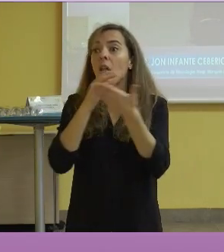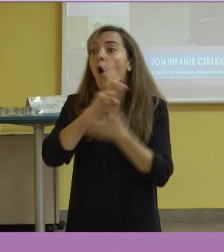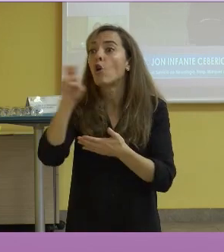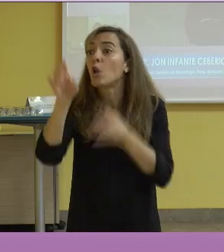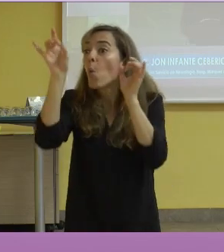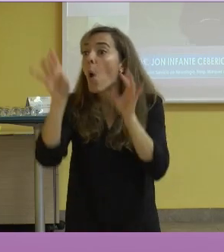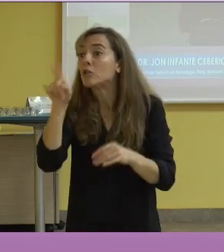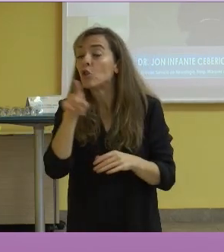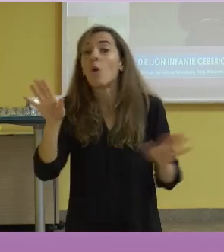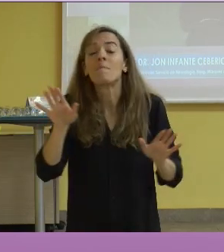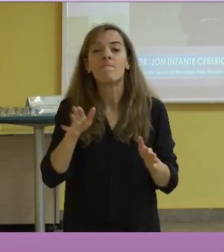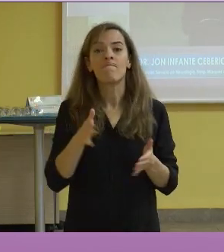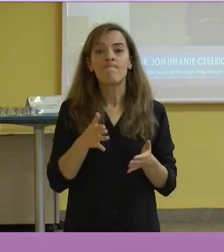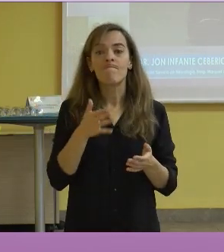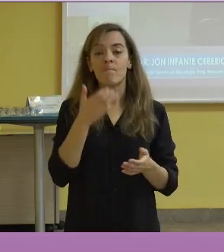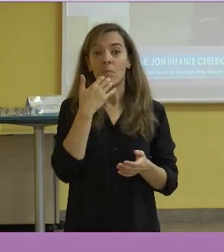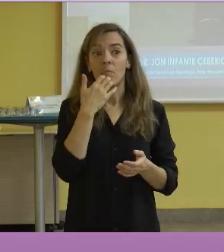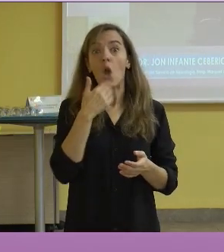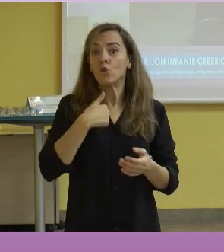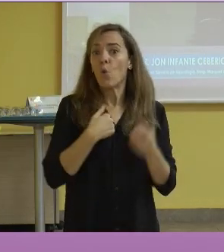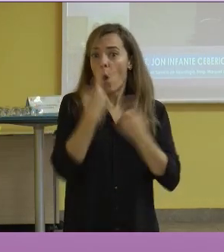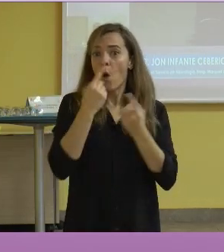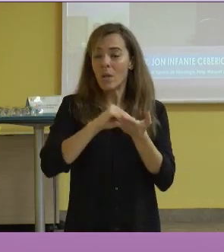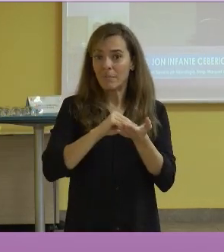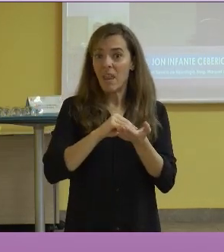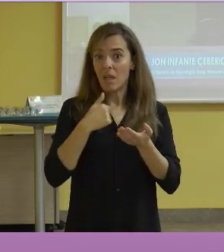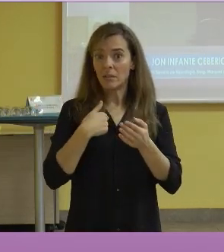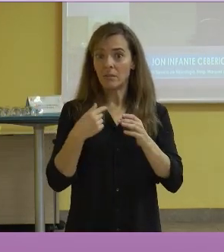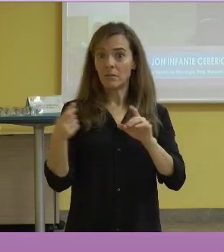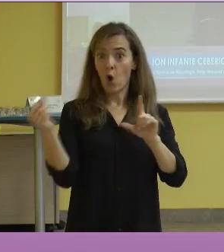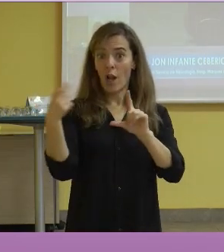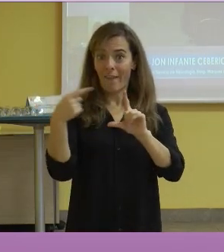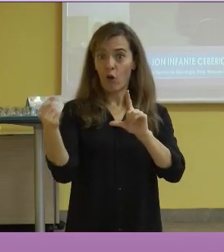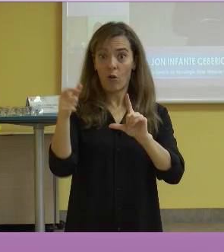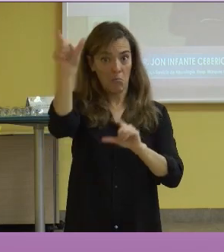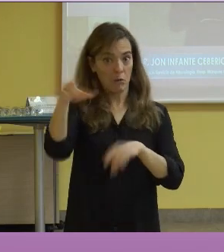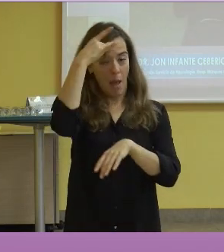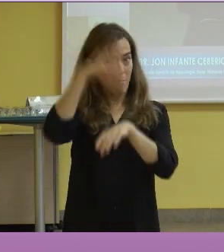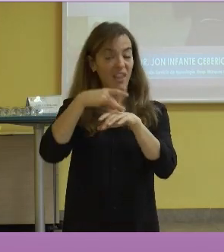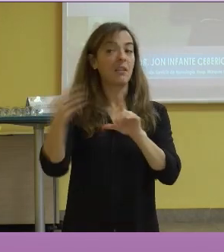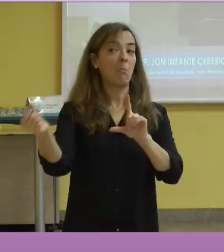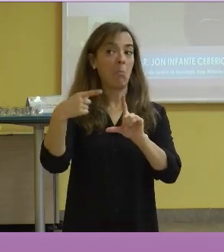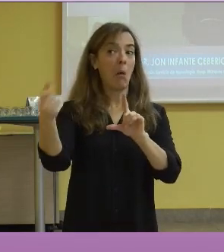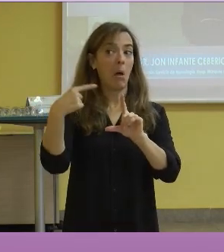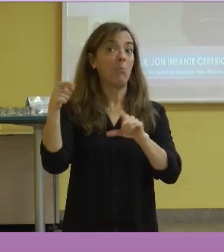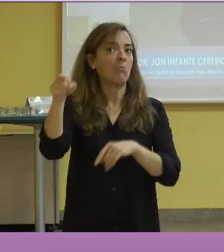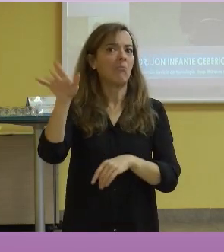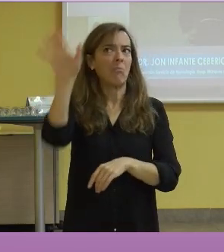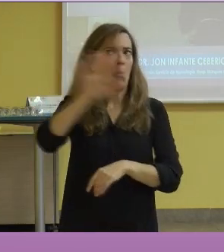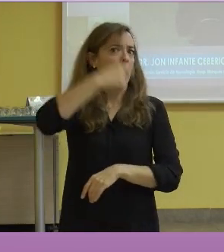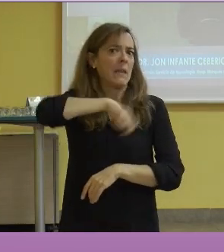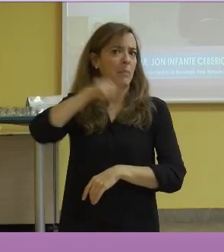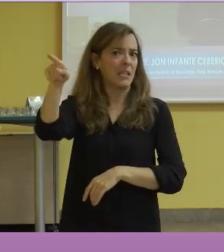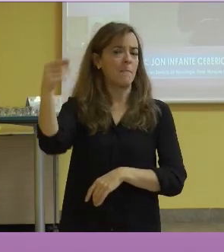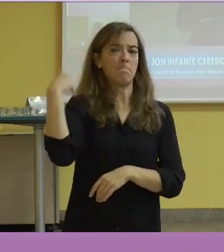comunidades. Uno a título personal, yo a veces recibo correos electrónicos, ¿no? De pacientes, ¿no? De distintos puntos de España. Oye, me gustaría que